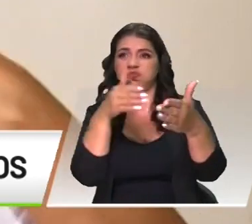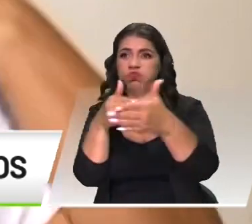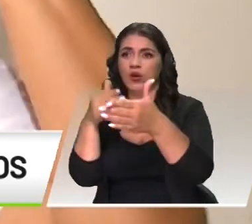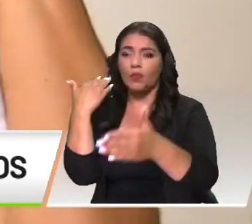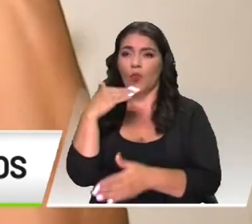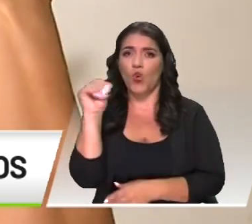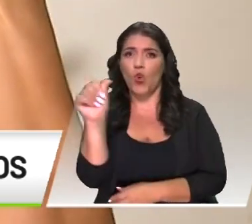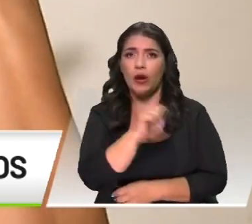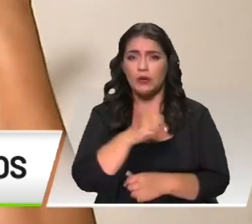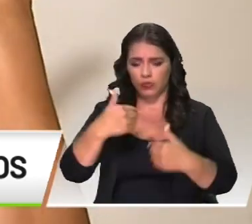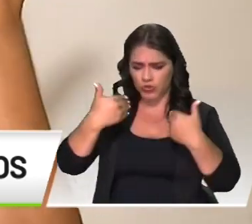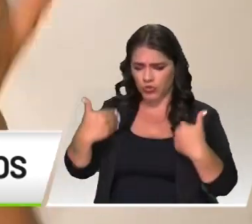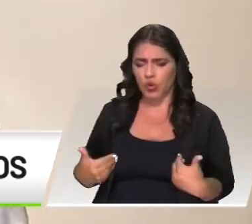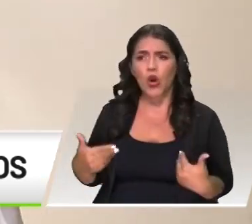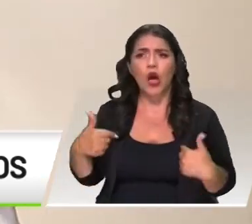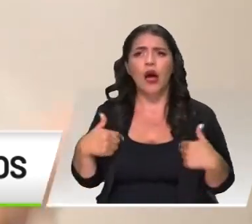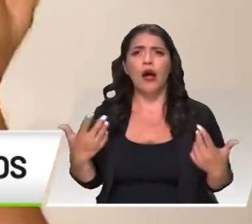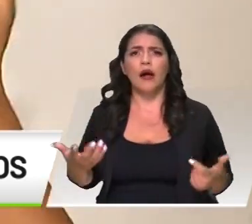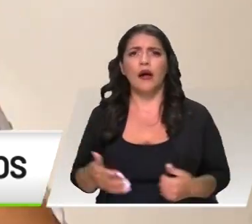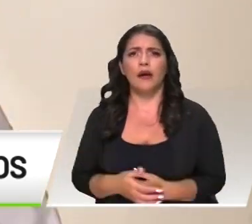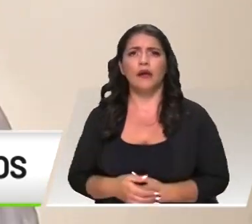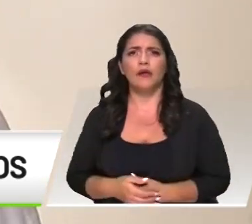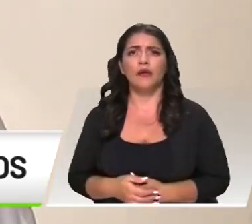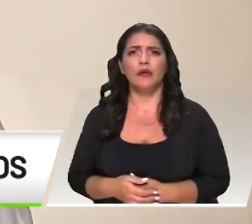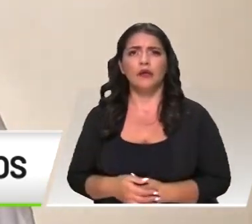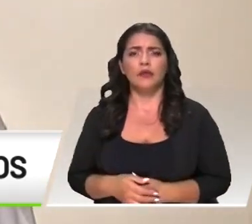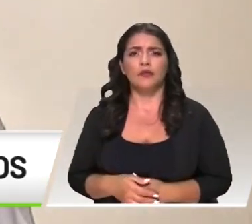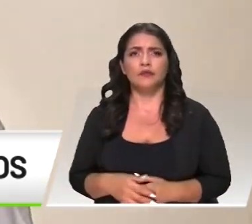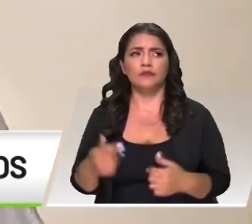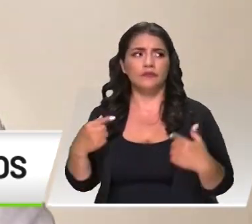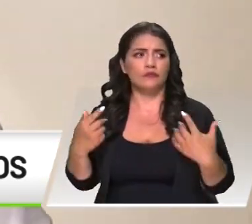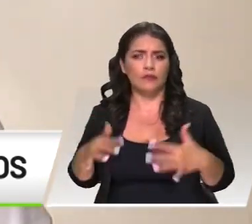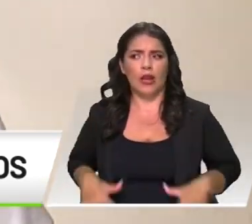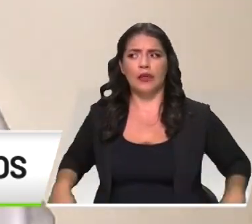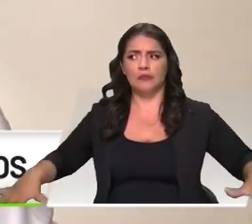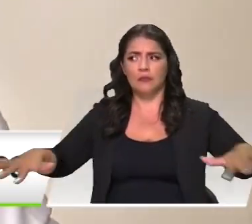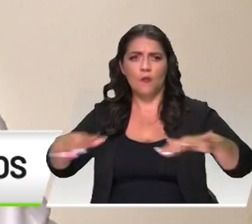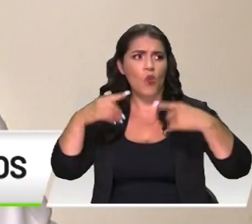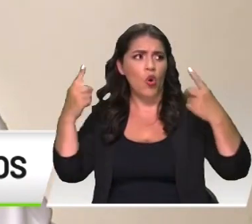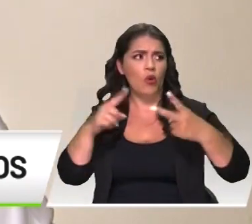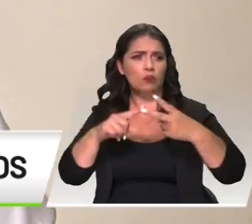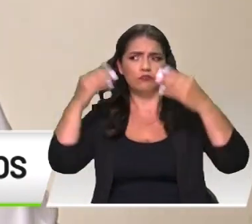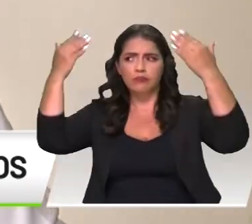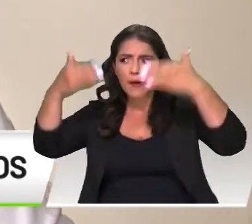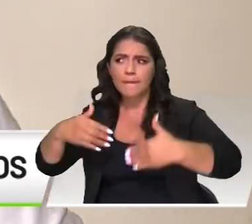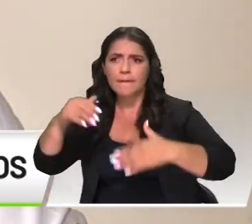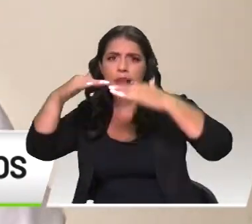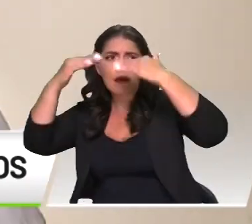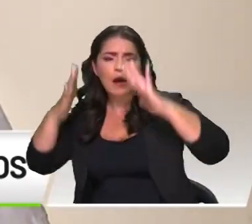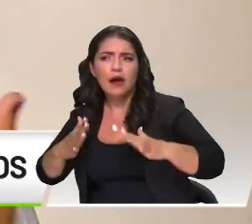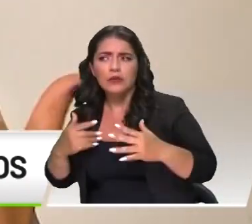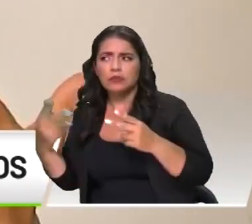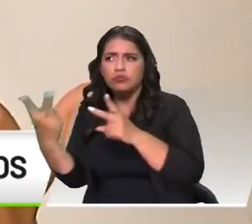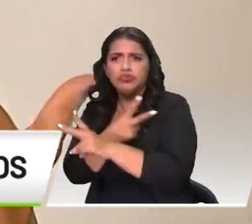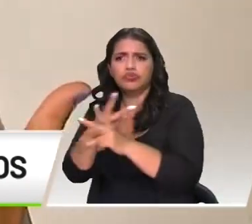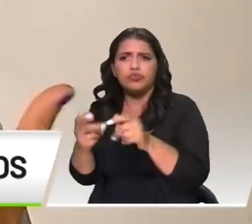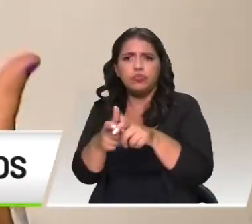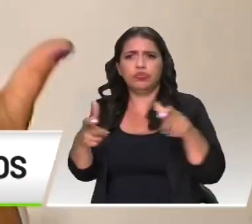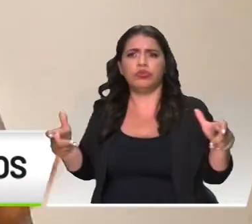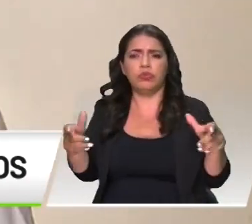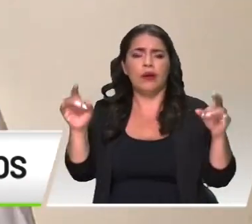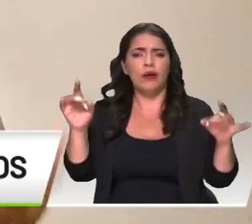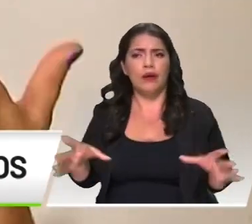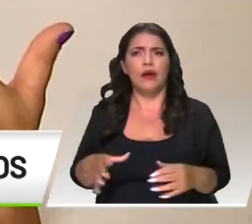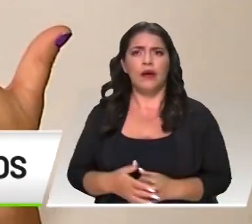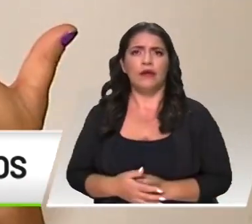nosotras tengamos en el espacio público y en el espacio privado unas afectaciones que